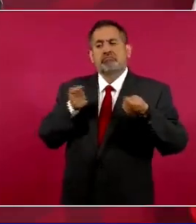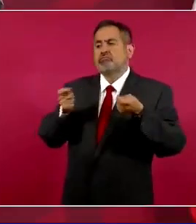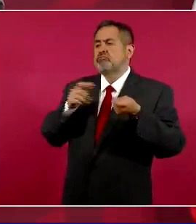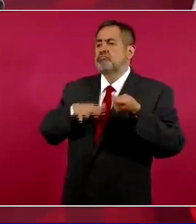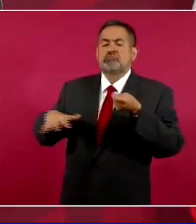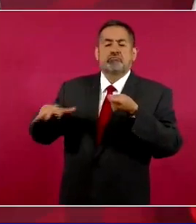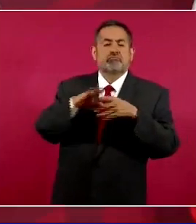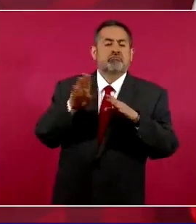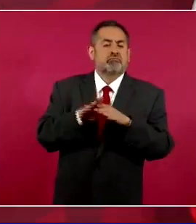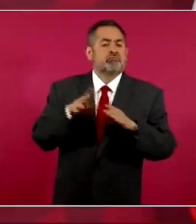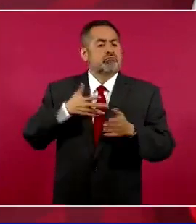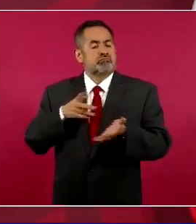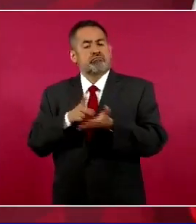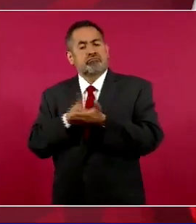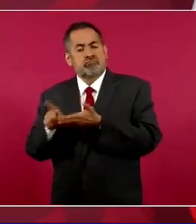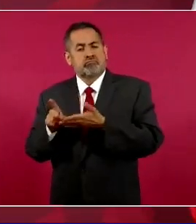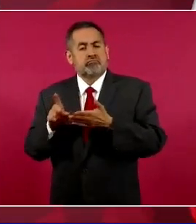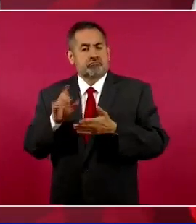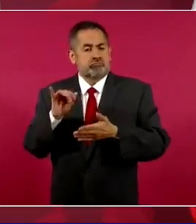quién tenía el derecho